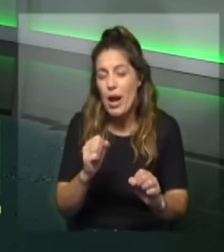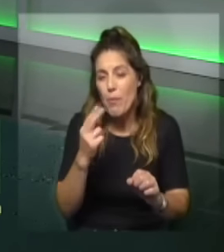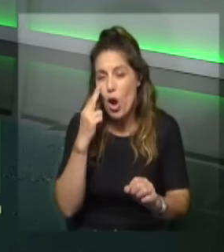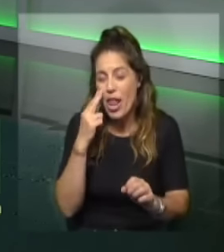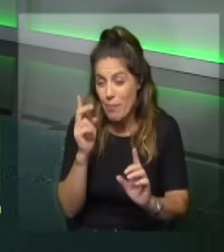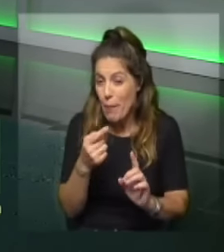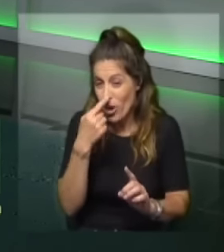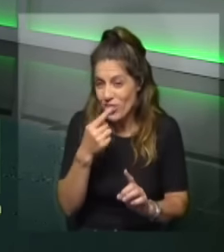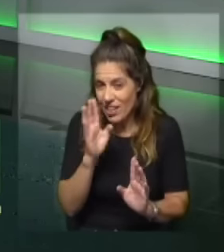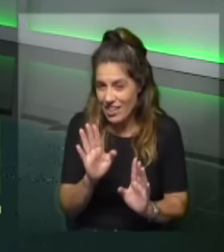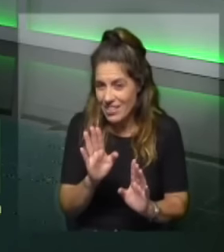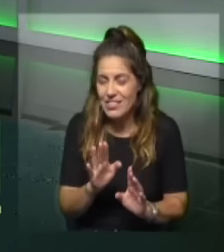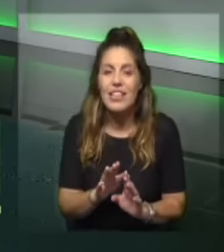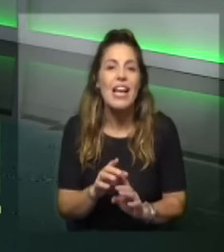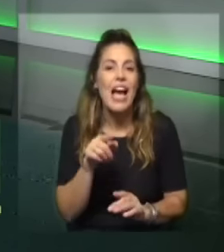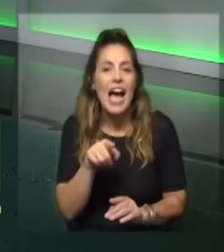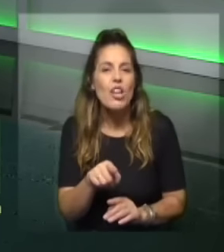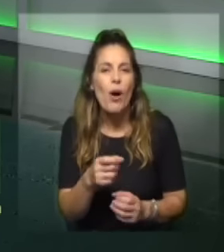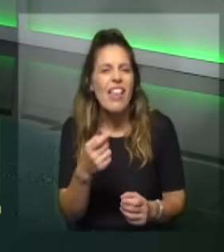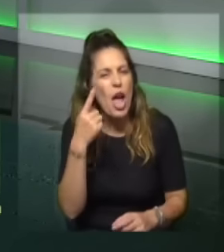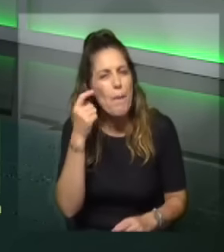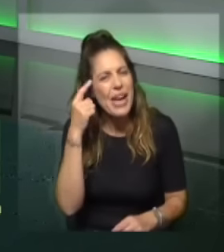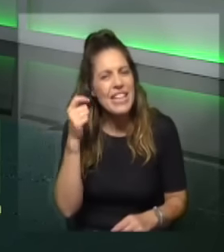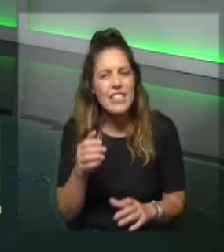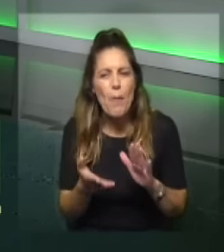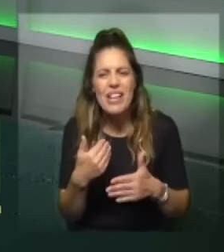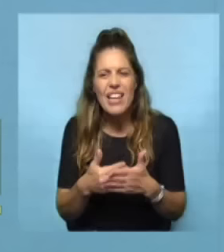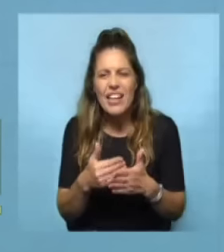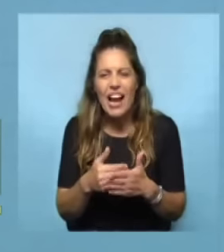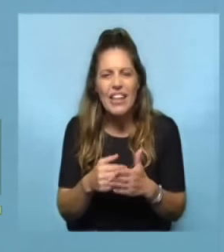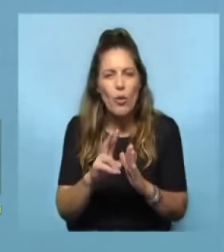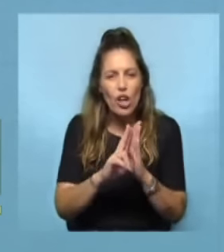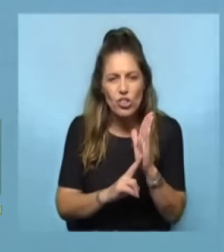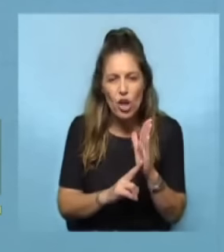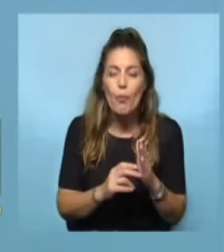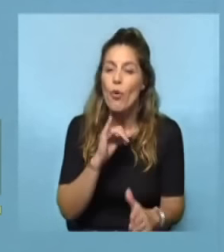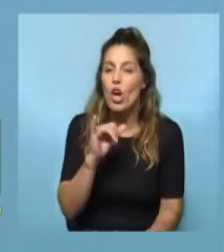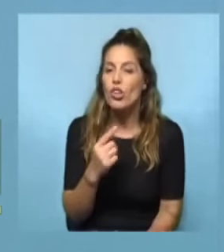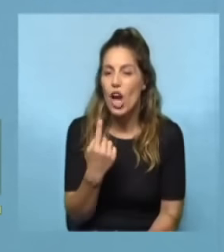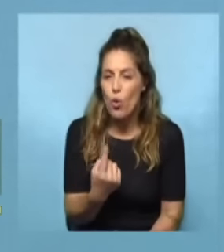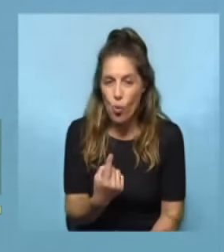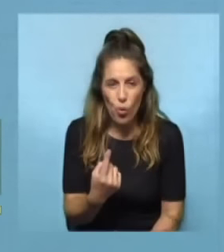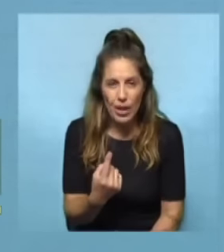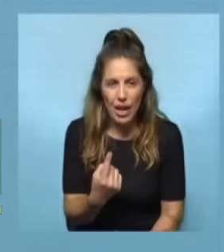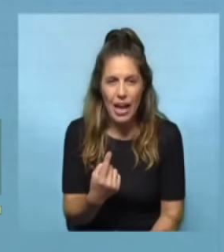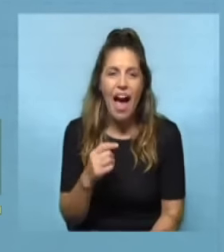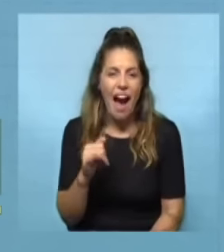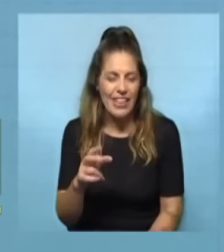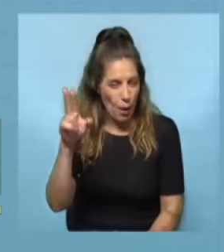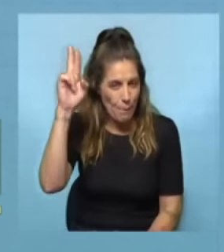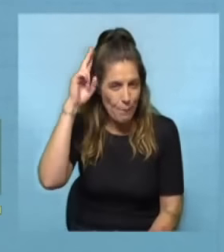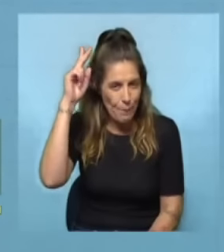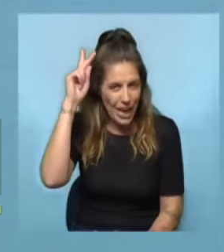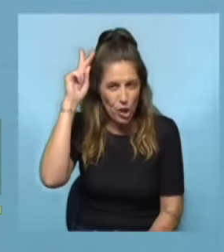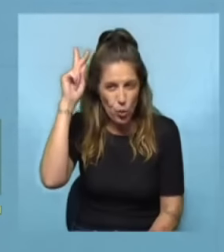experiencias más cercanas que tenemos en cuanto a regulación de estos lobbys voy a contar una experiencia cercana porque hay experiencias en Perú en Colombia